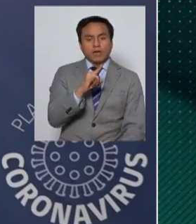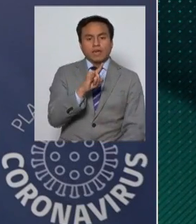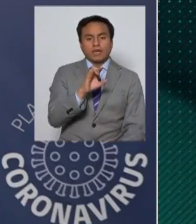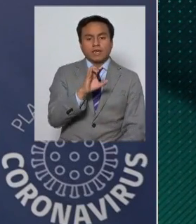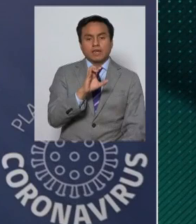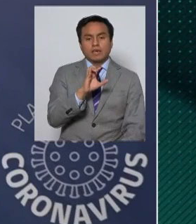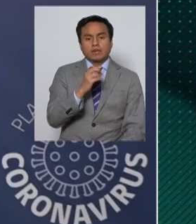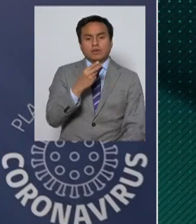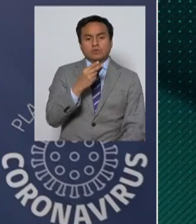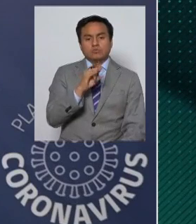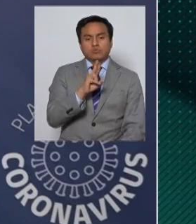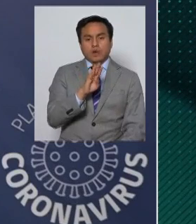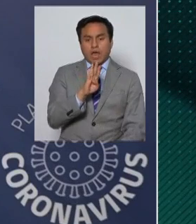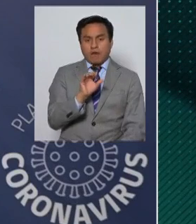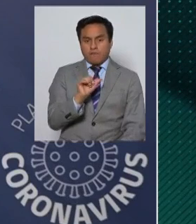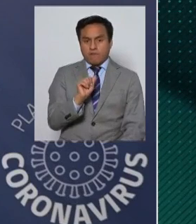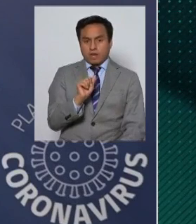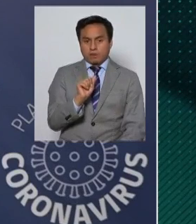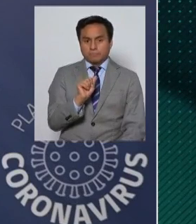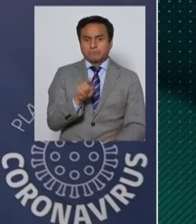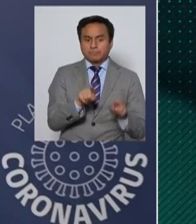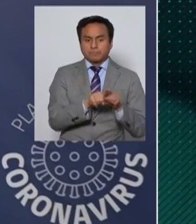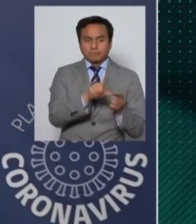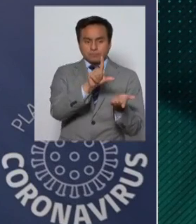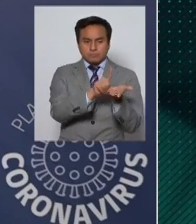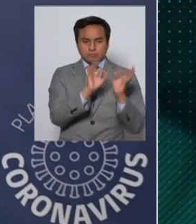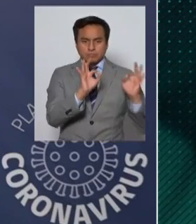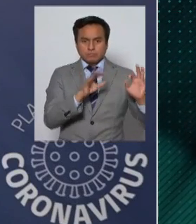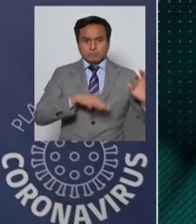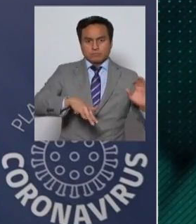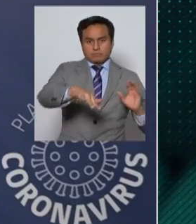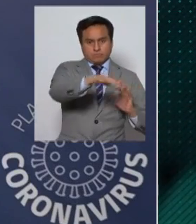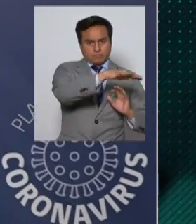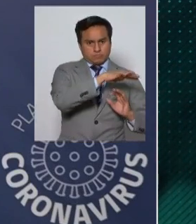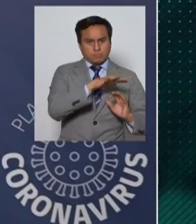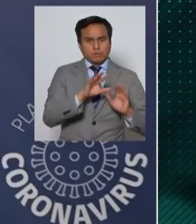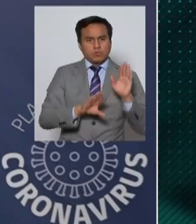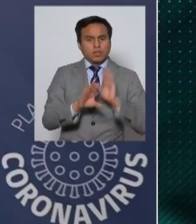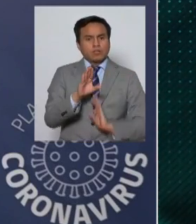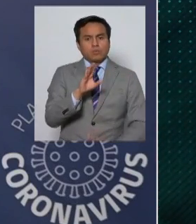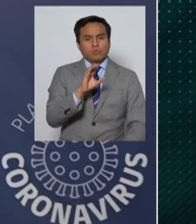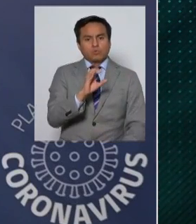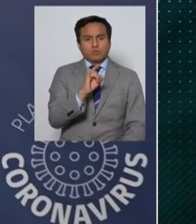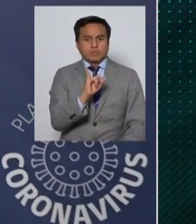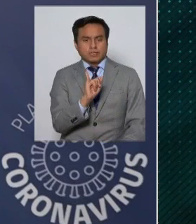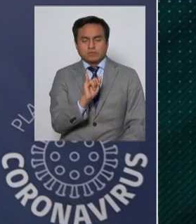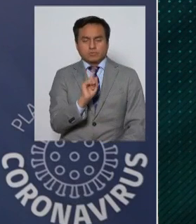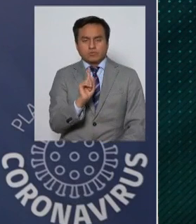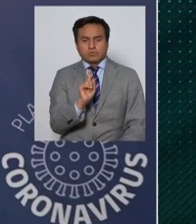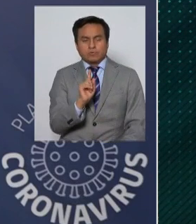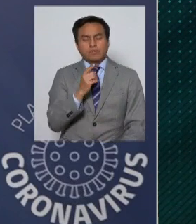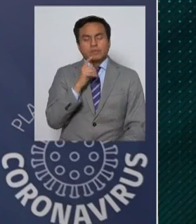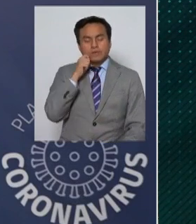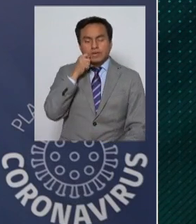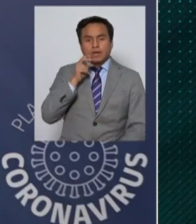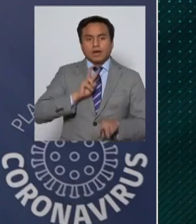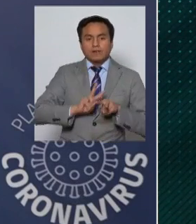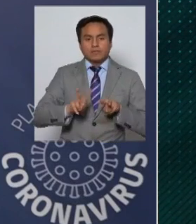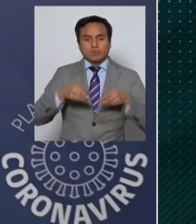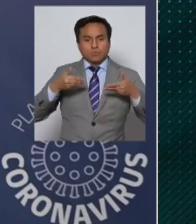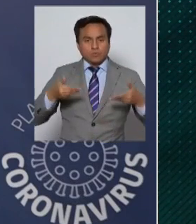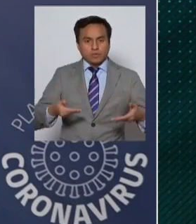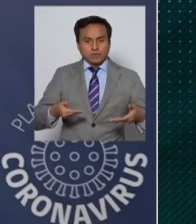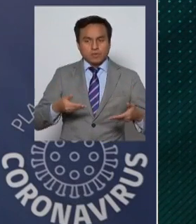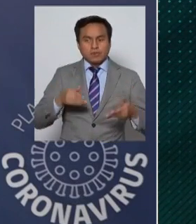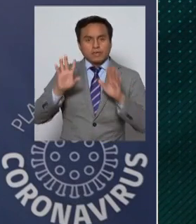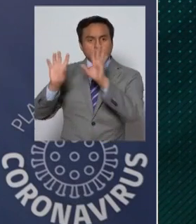es, por el momento, un centro en donde nosotros tengamos unidades de cuidados intensivos. Por lo tanto, lo que estamos realizando hoy día